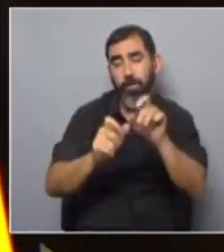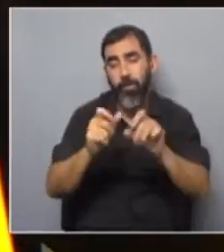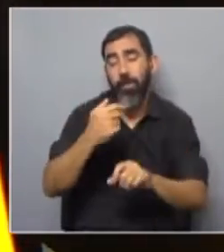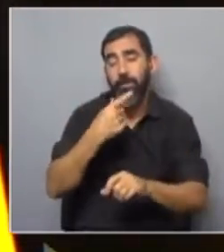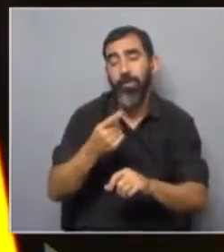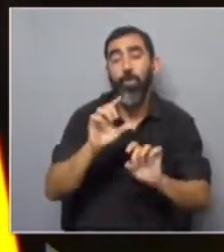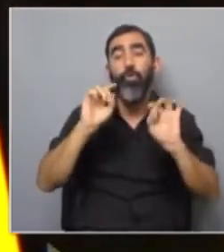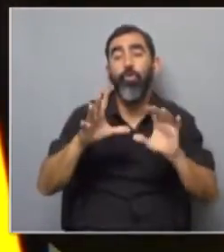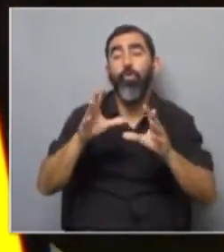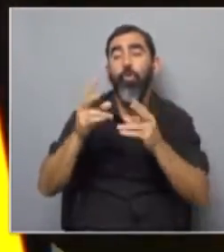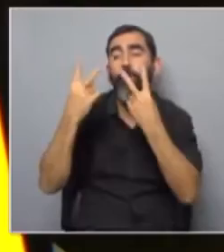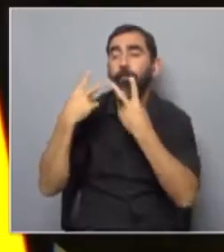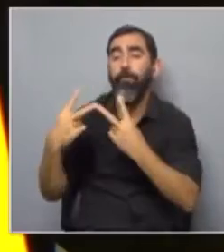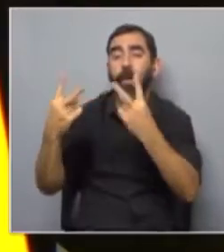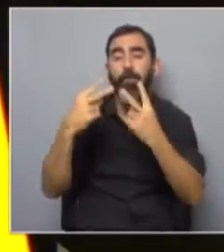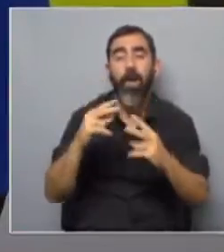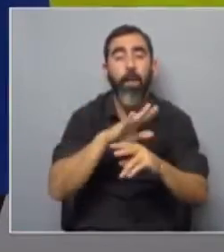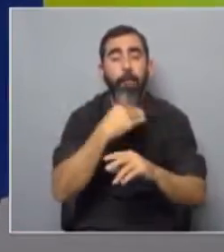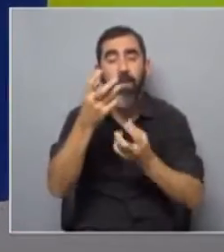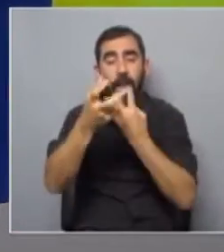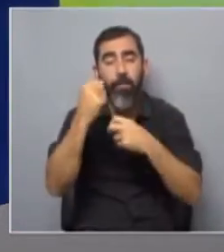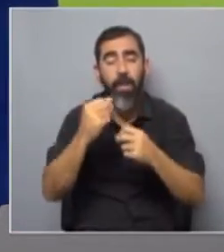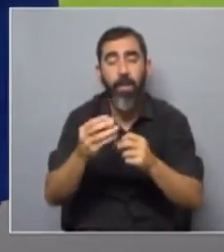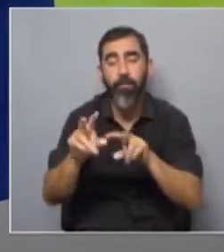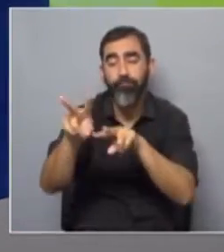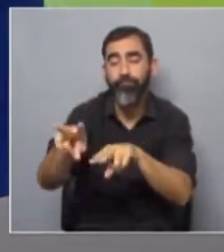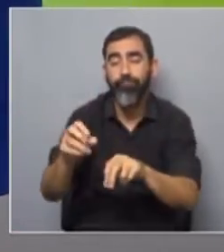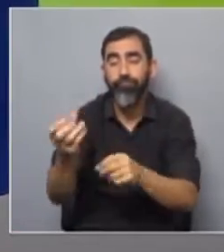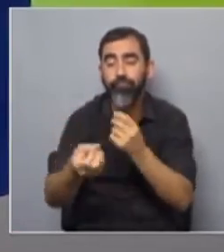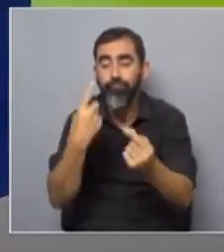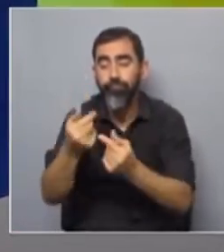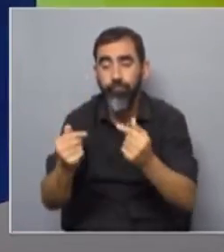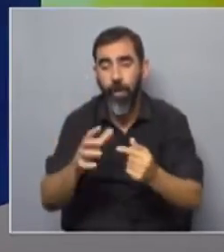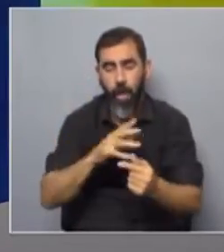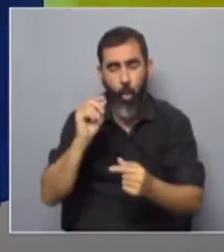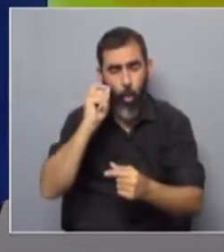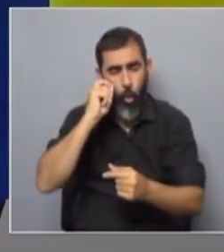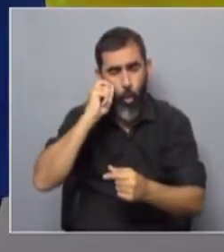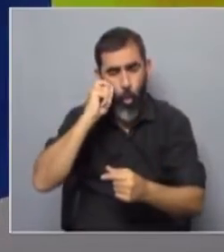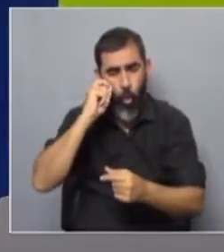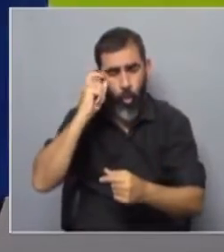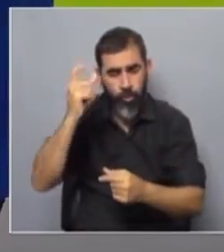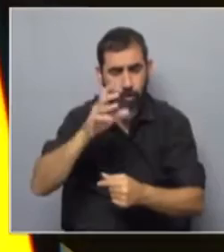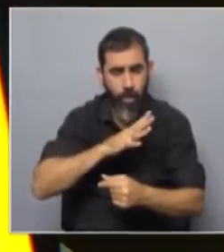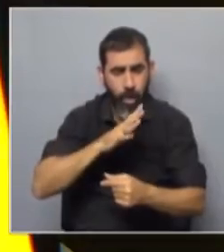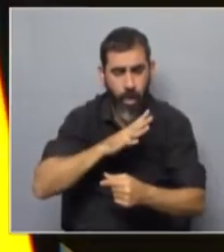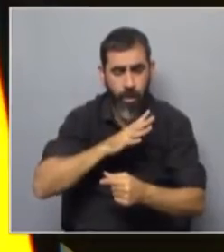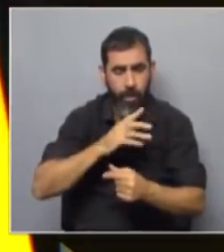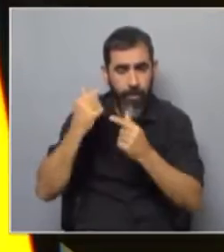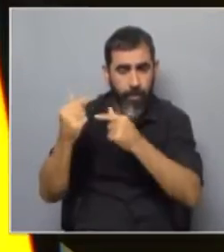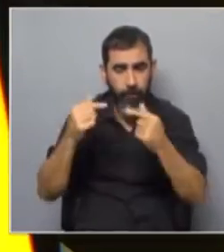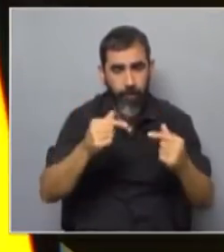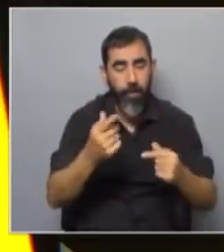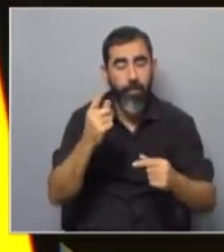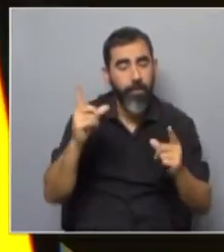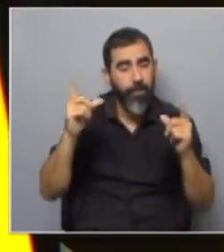apenas nómades, cazadores y recolectores. Esto, si bien ya hay una enorme cantidad de conocimiento generado en el otro sentido, todavía